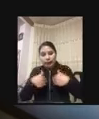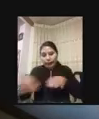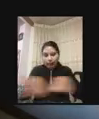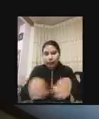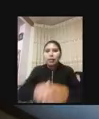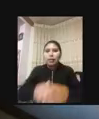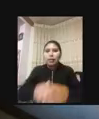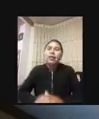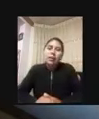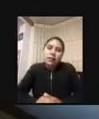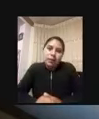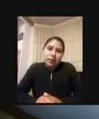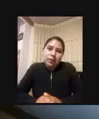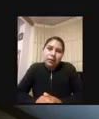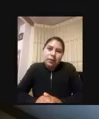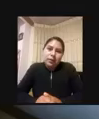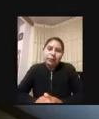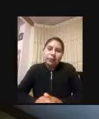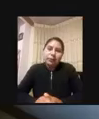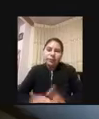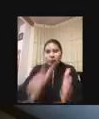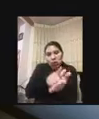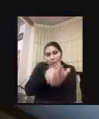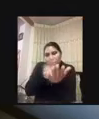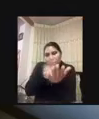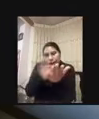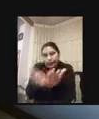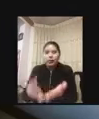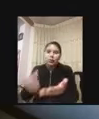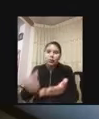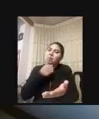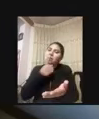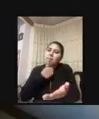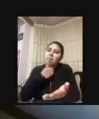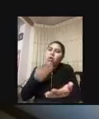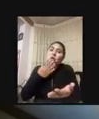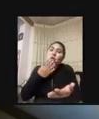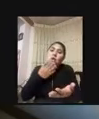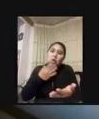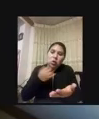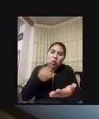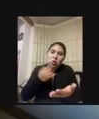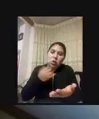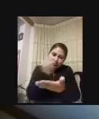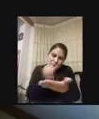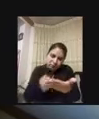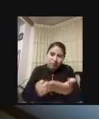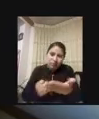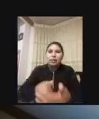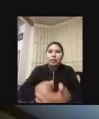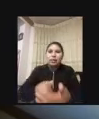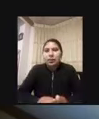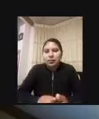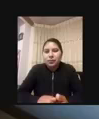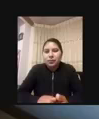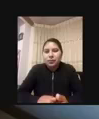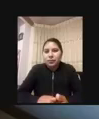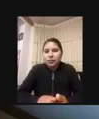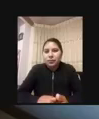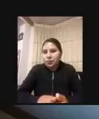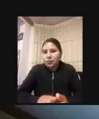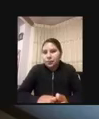Las líneas punteadas de rojo. Aquí tenemos otro también, ¿no? Aquí tenemos la imagen ya donde es